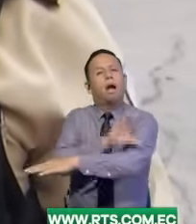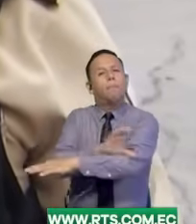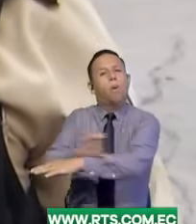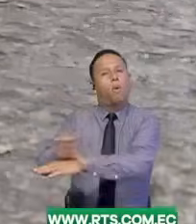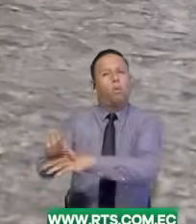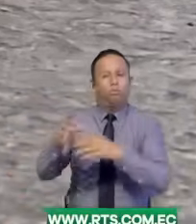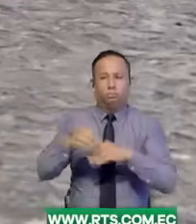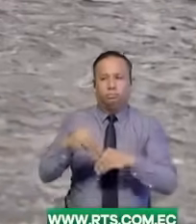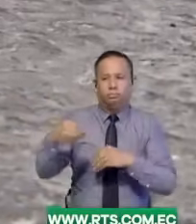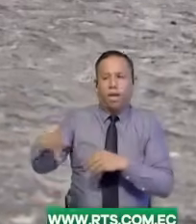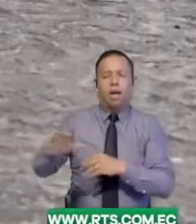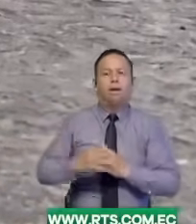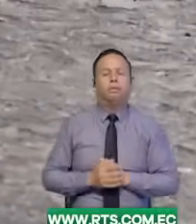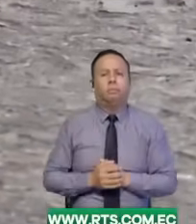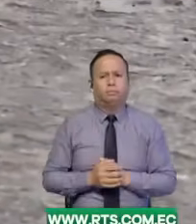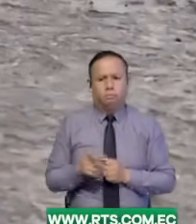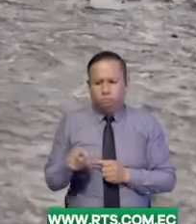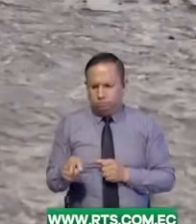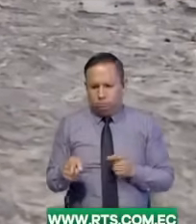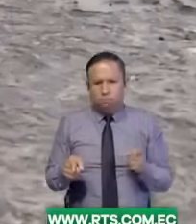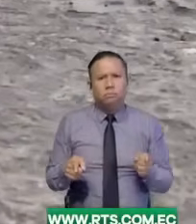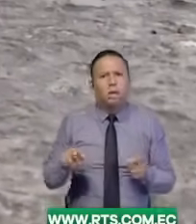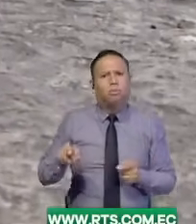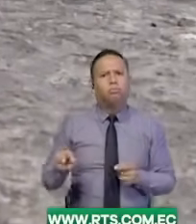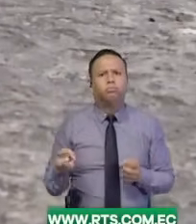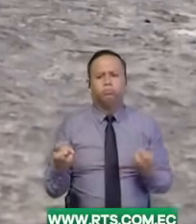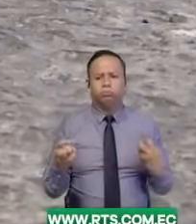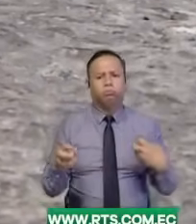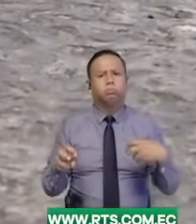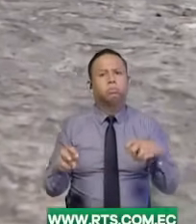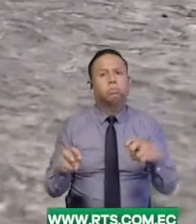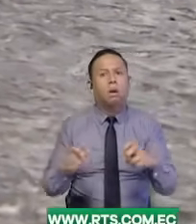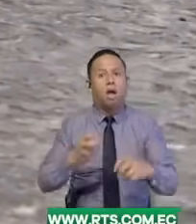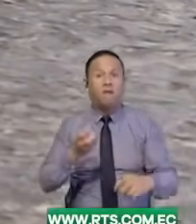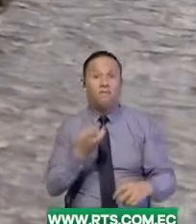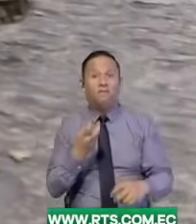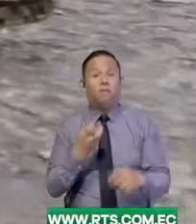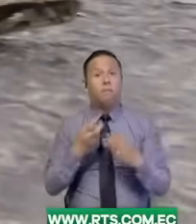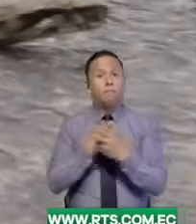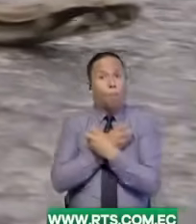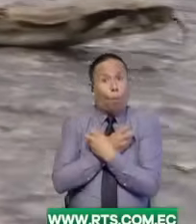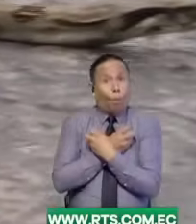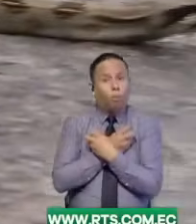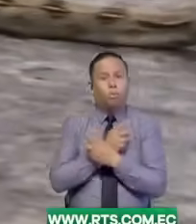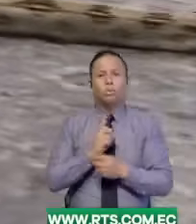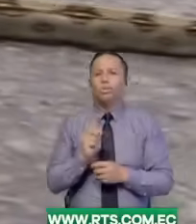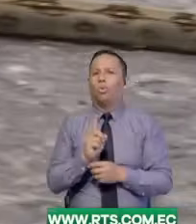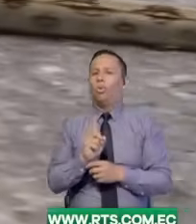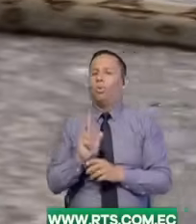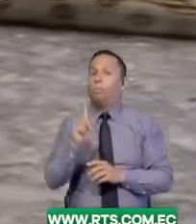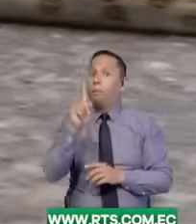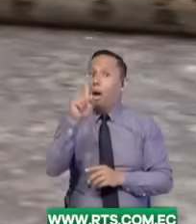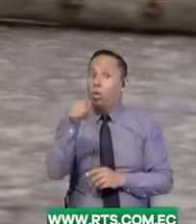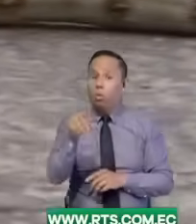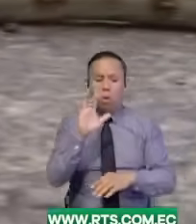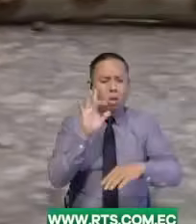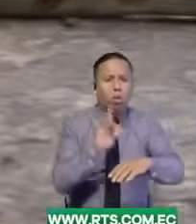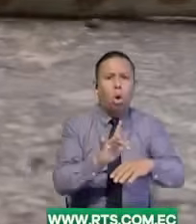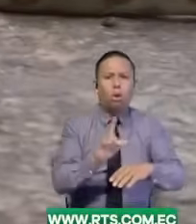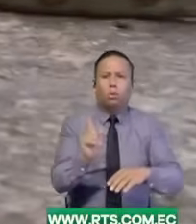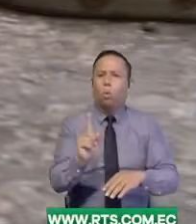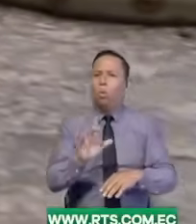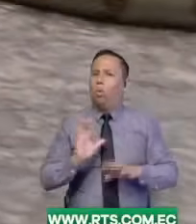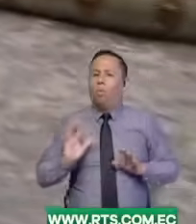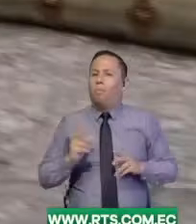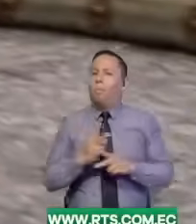Blanco. Este tipo de serpientes no son venenosas, sin embargo no se le ocurra tocarlas en caso de encontrarse con